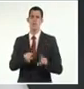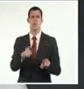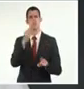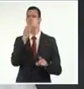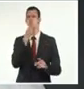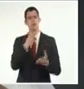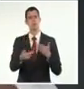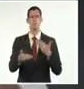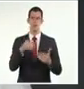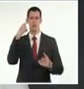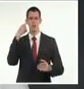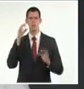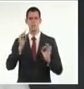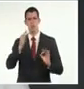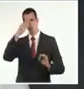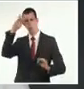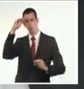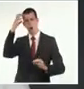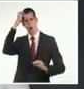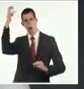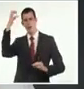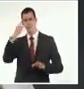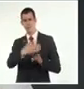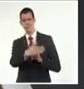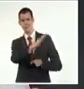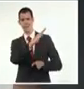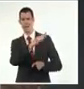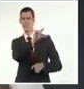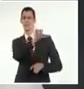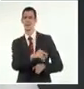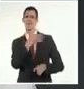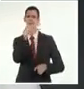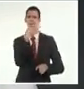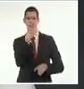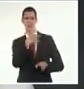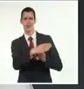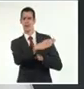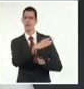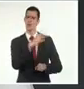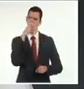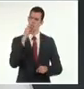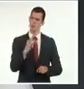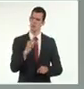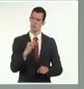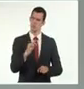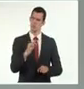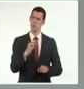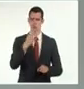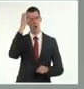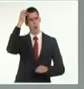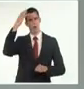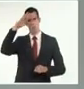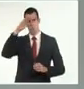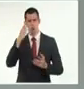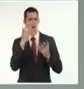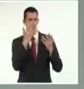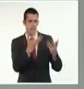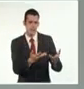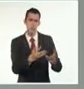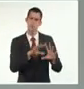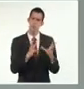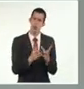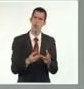sé yo, nuestro Estado revolucionario se preocupa todavía por los viejos combatientes. A propósito